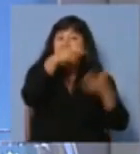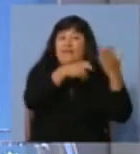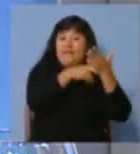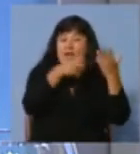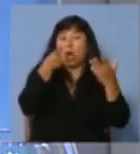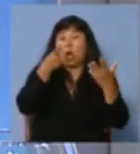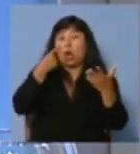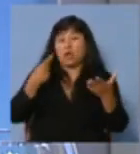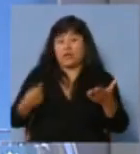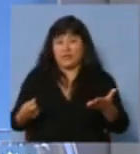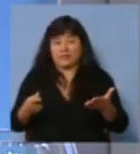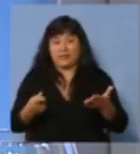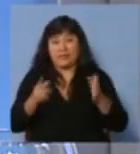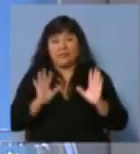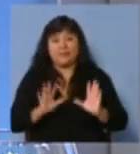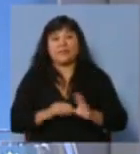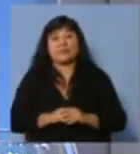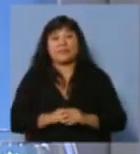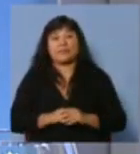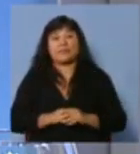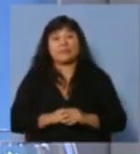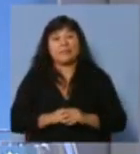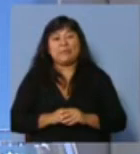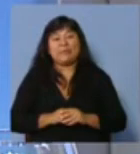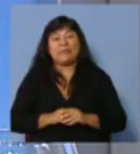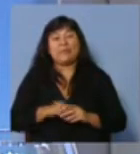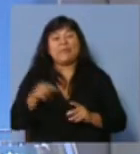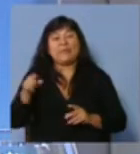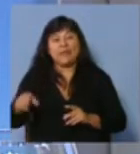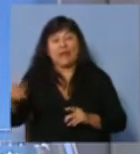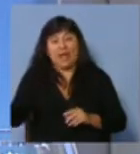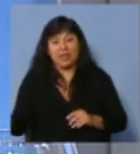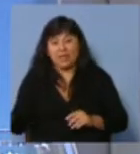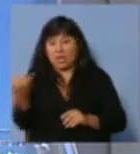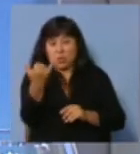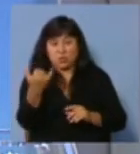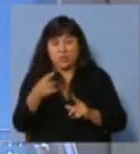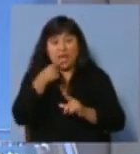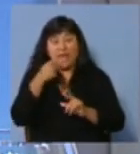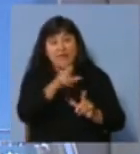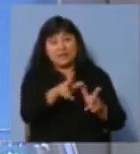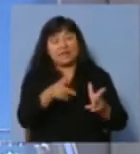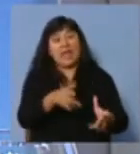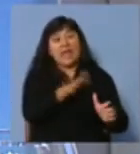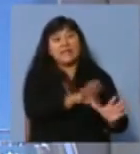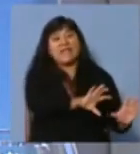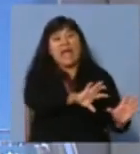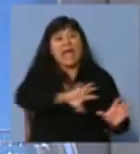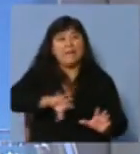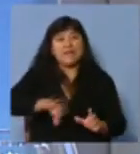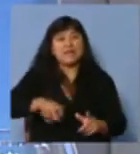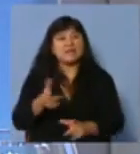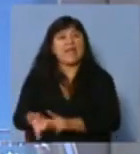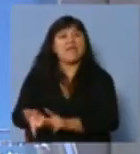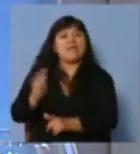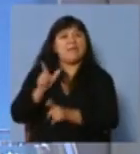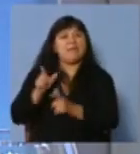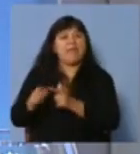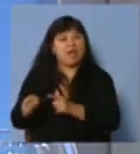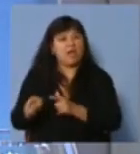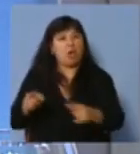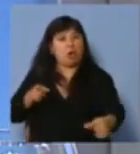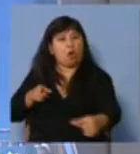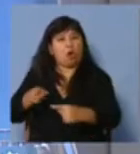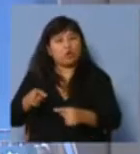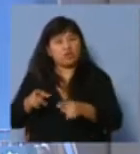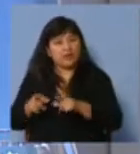que hubo una amenazas y disparos contra los denunciantes entonces este ámbito